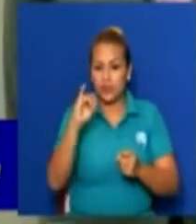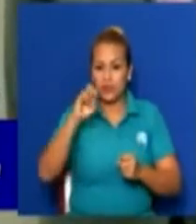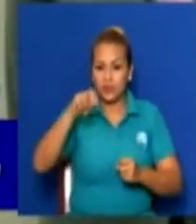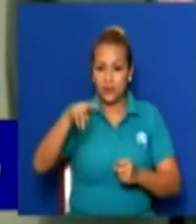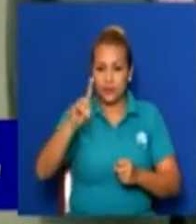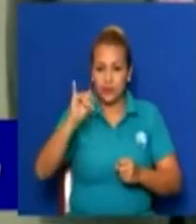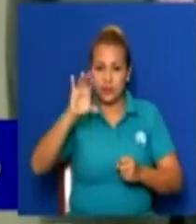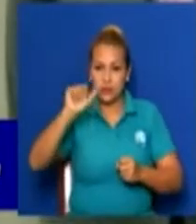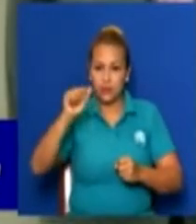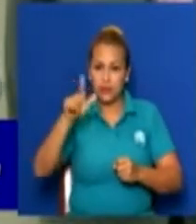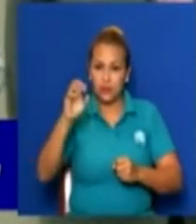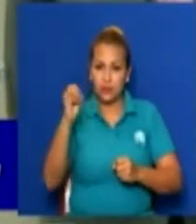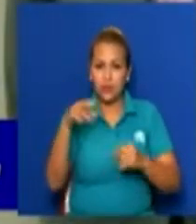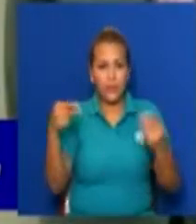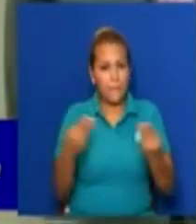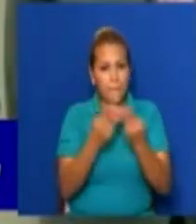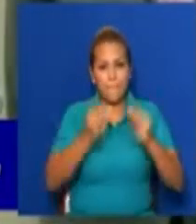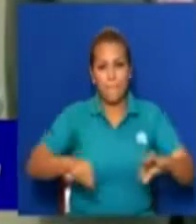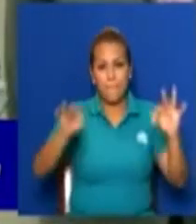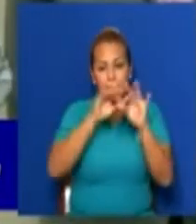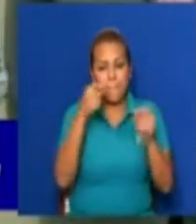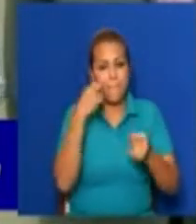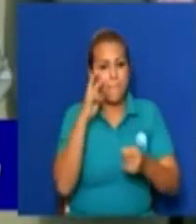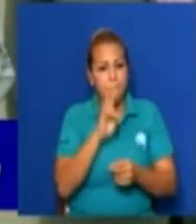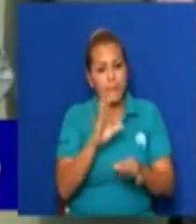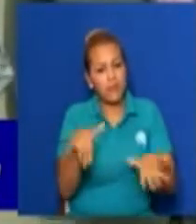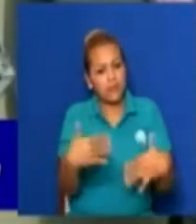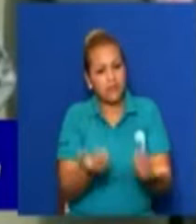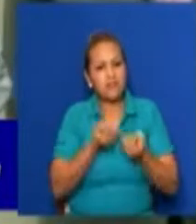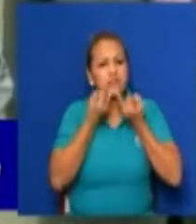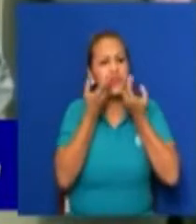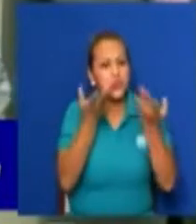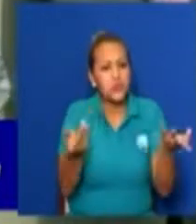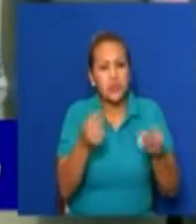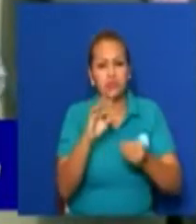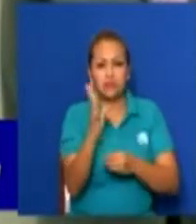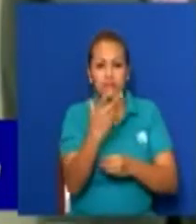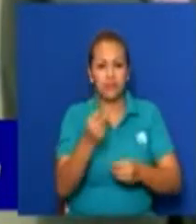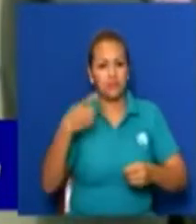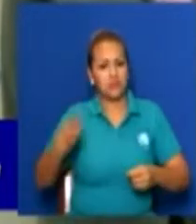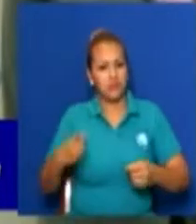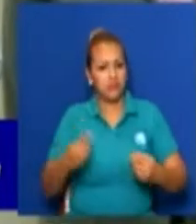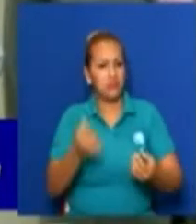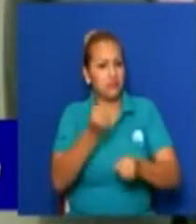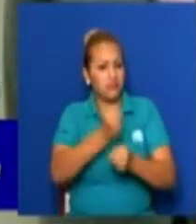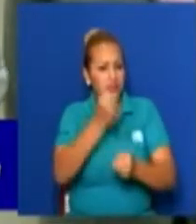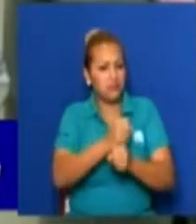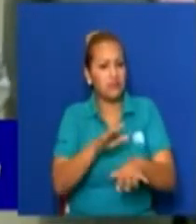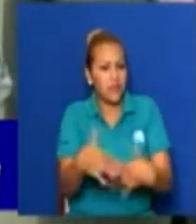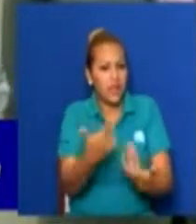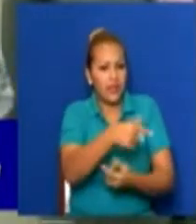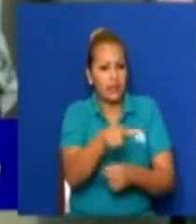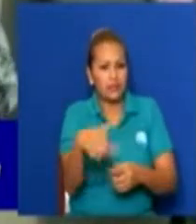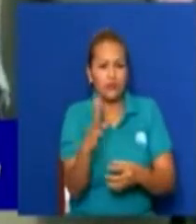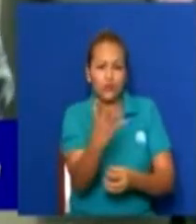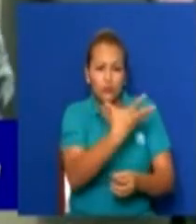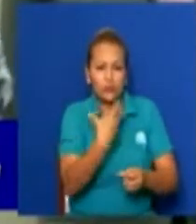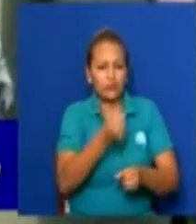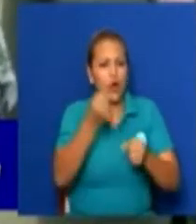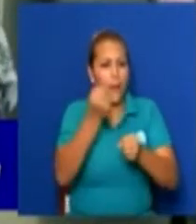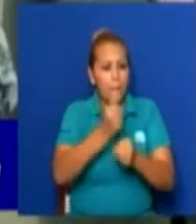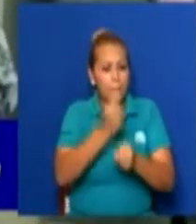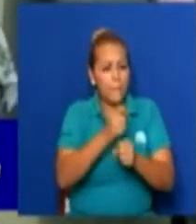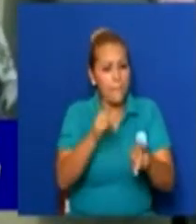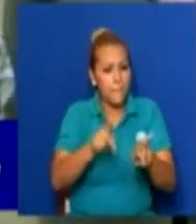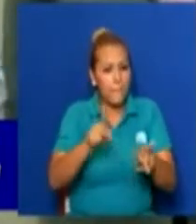enfocarnos en capacitar, en divulgar, en dar a conocer los derechos laborales para que los trabajadores conozcan y pongan un alto ante los